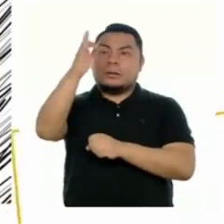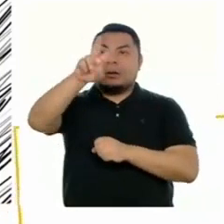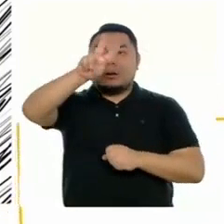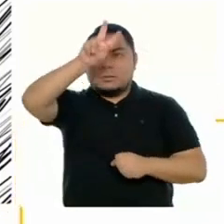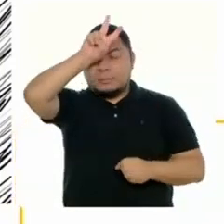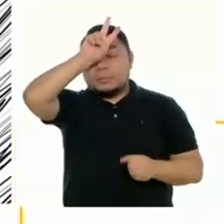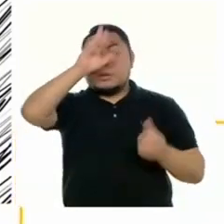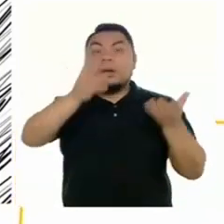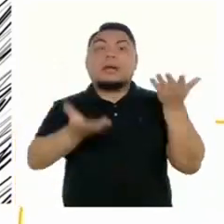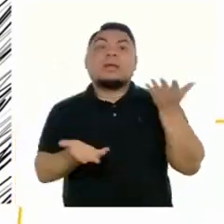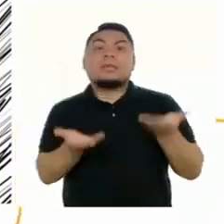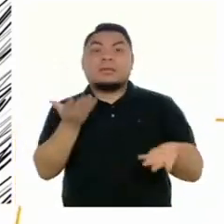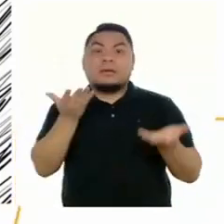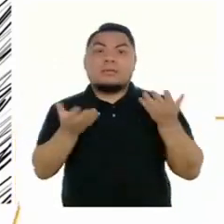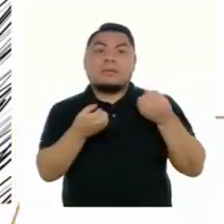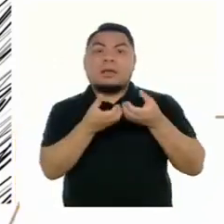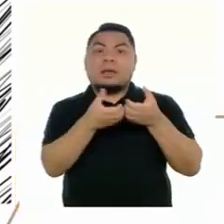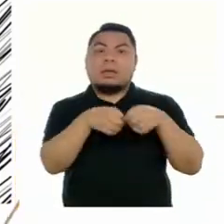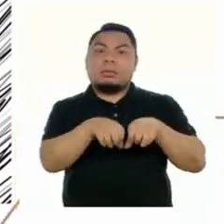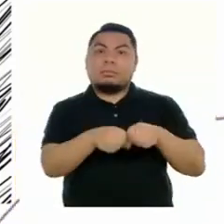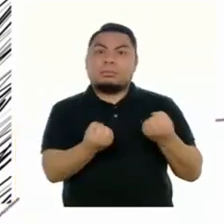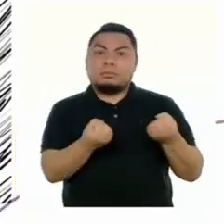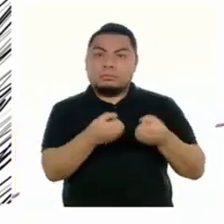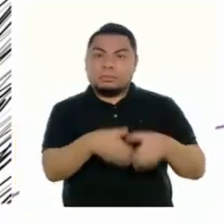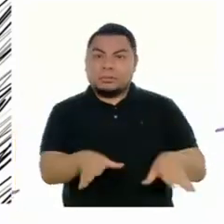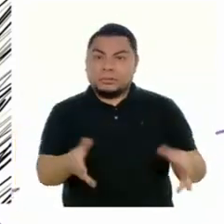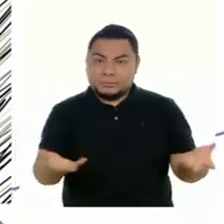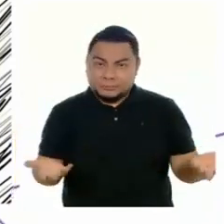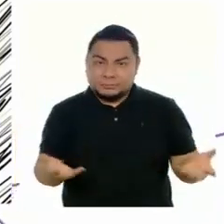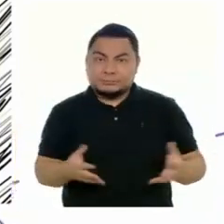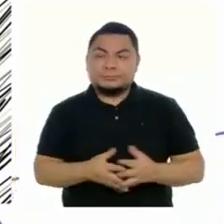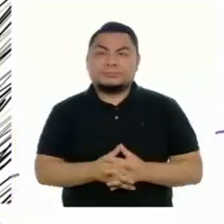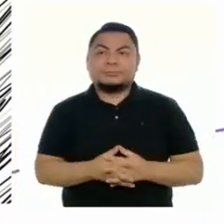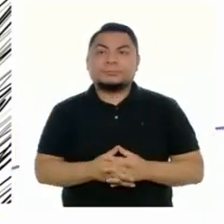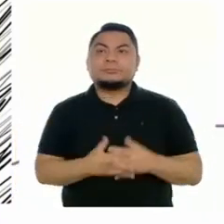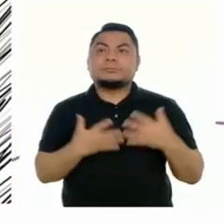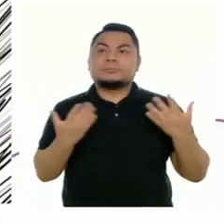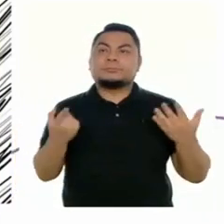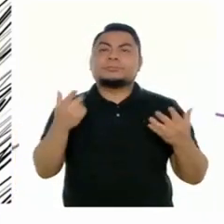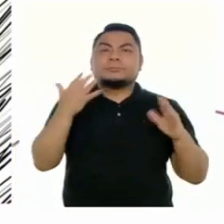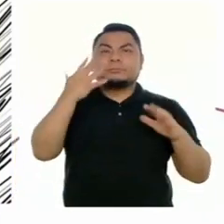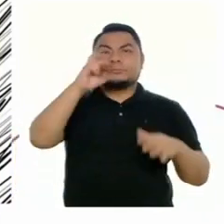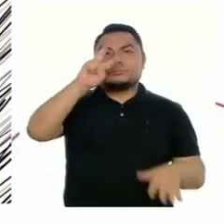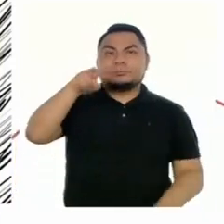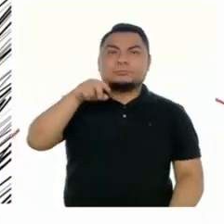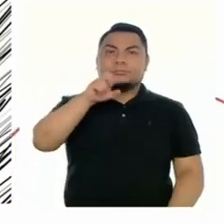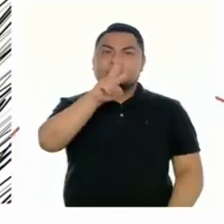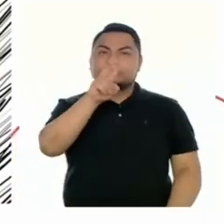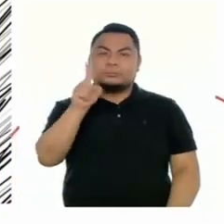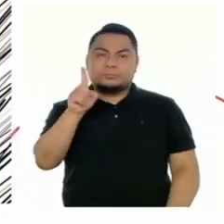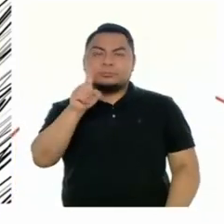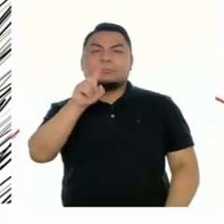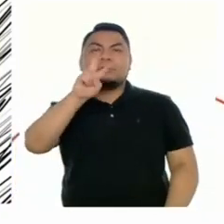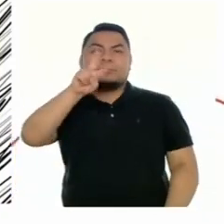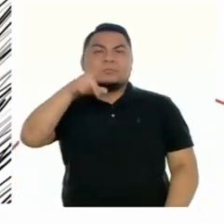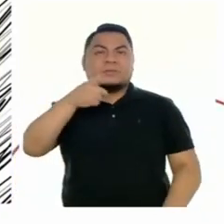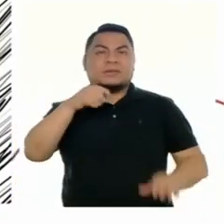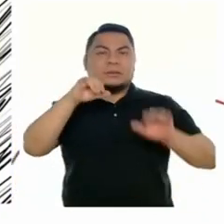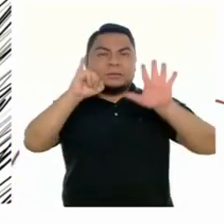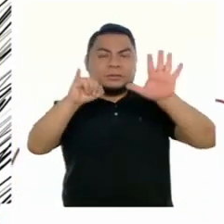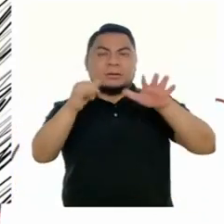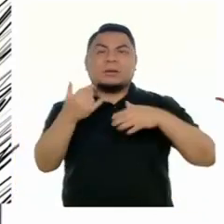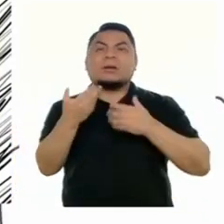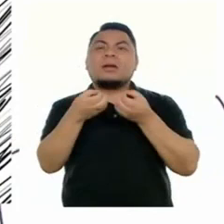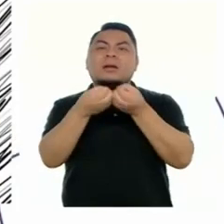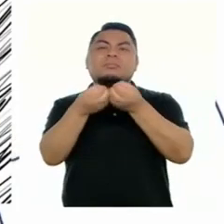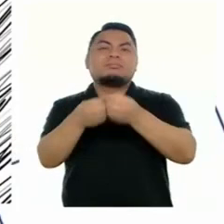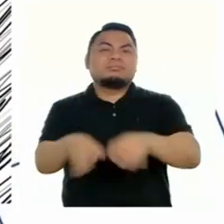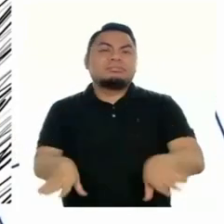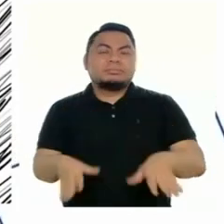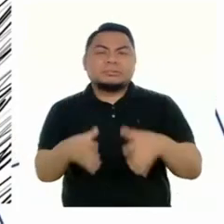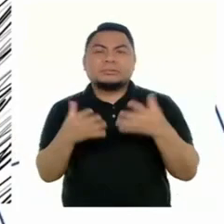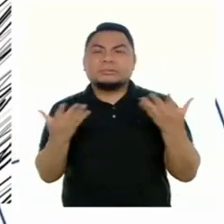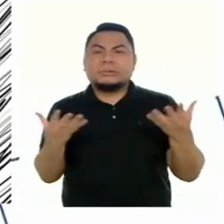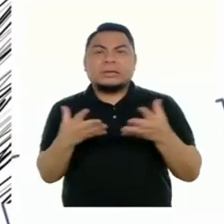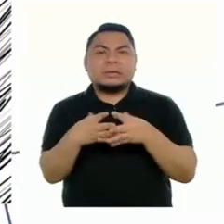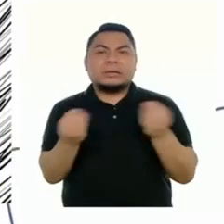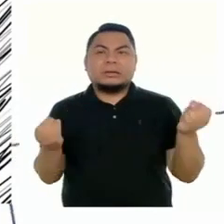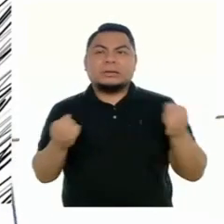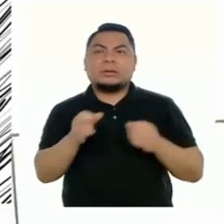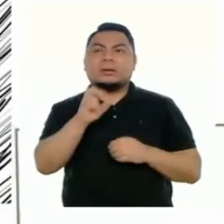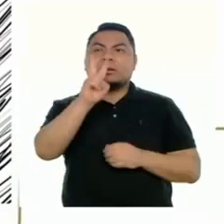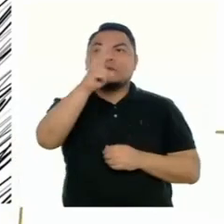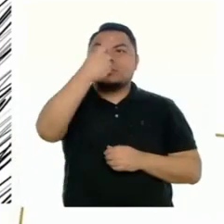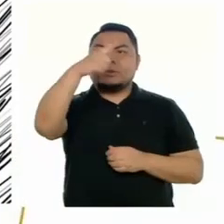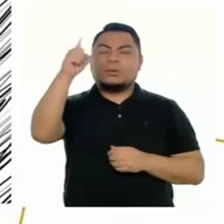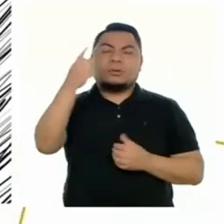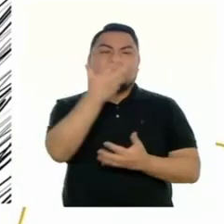Perú podría quedarse sin ellos. Entre el 2001 y el 2016 han desaparecido 2 millones